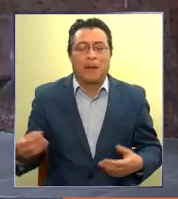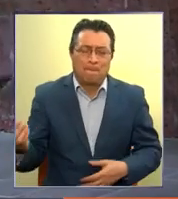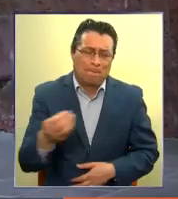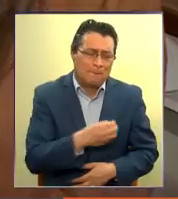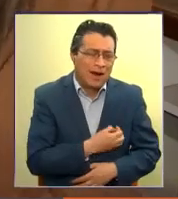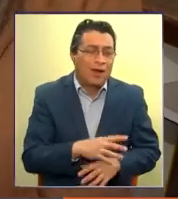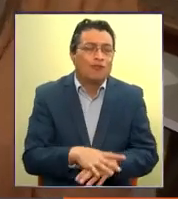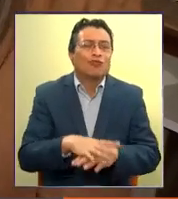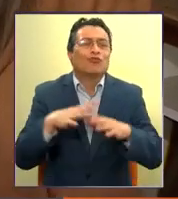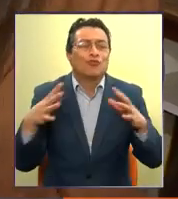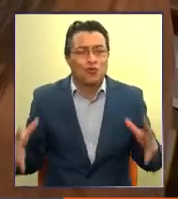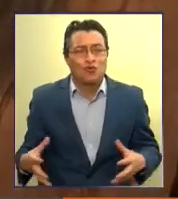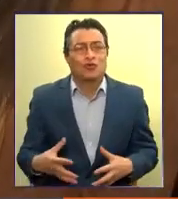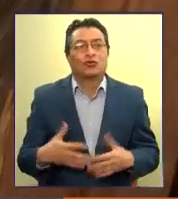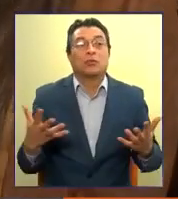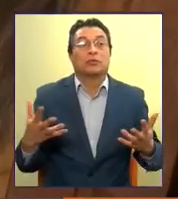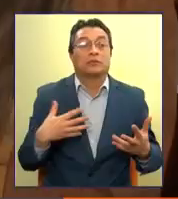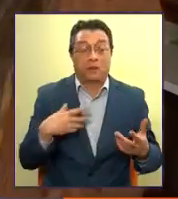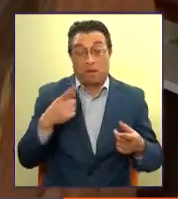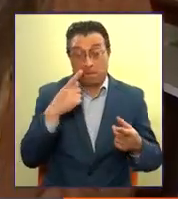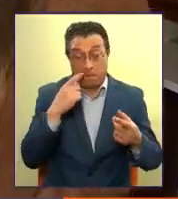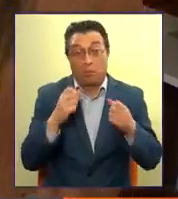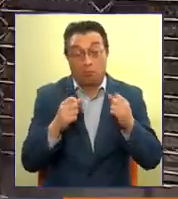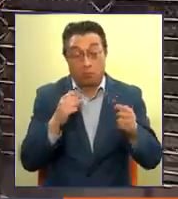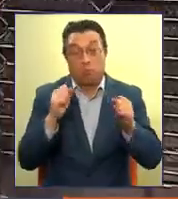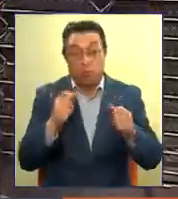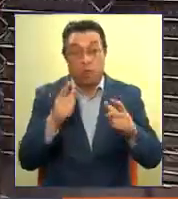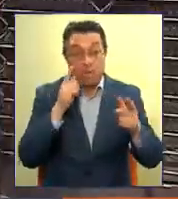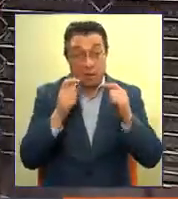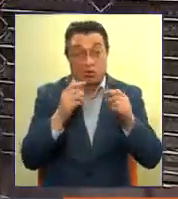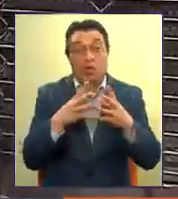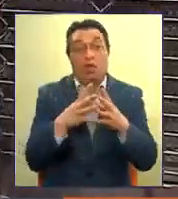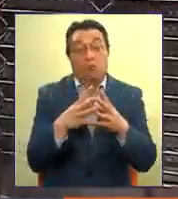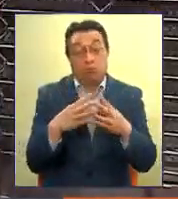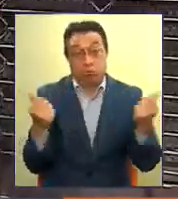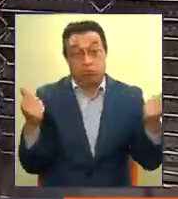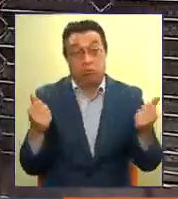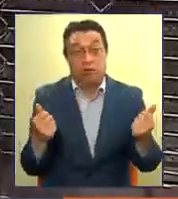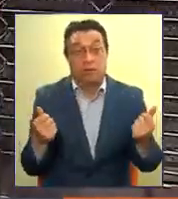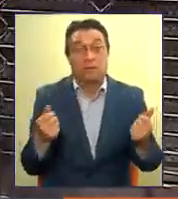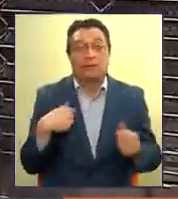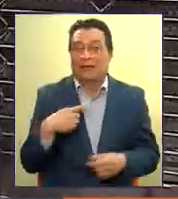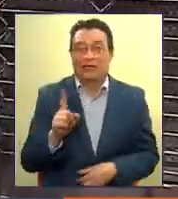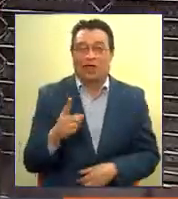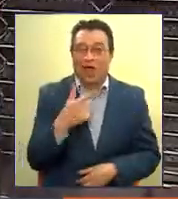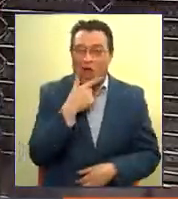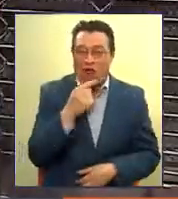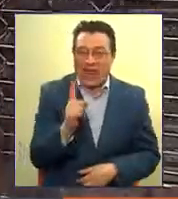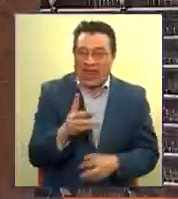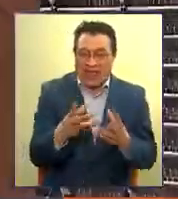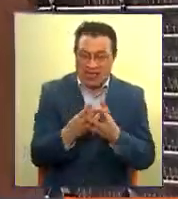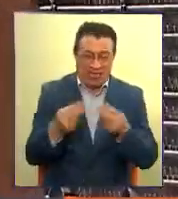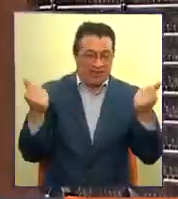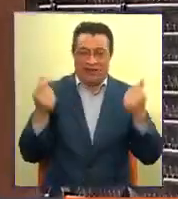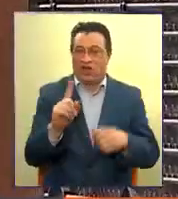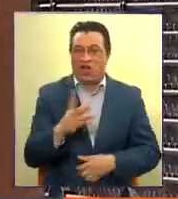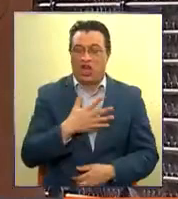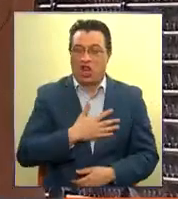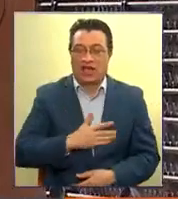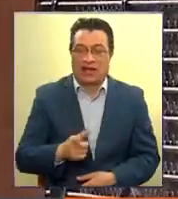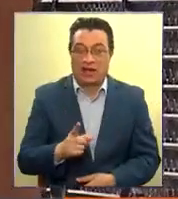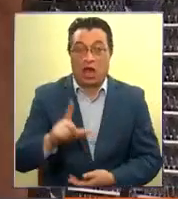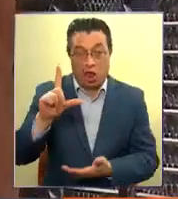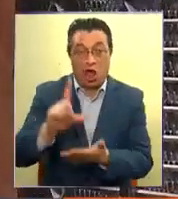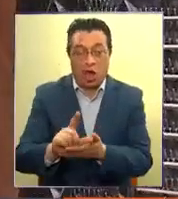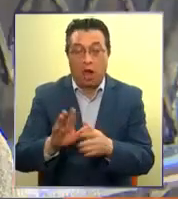grande. Uno siente que hay un peligro real de desaparecer. Pero eso es lo que Carlos no quiere, desaparecer. Y pese a que el local